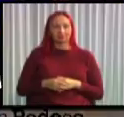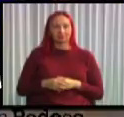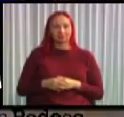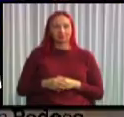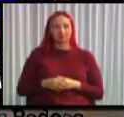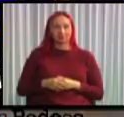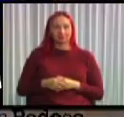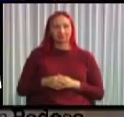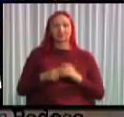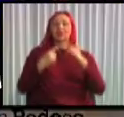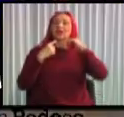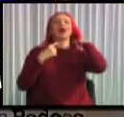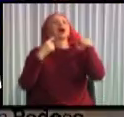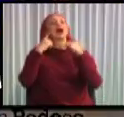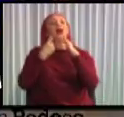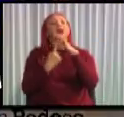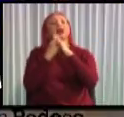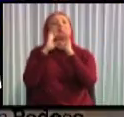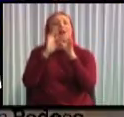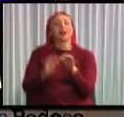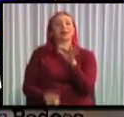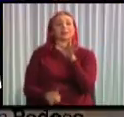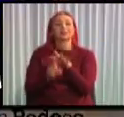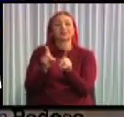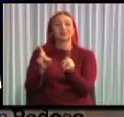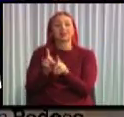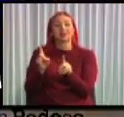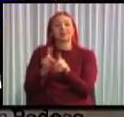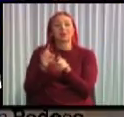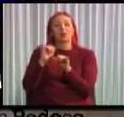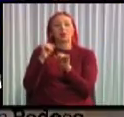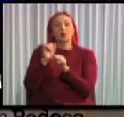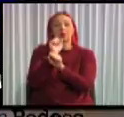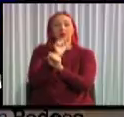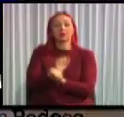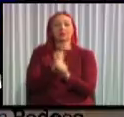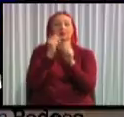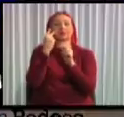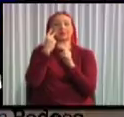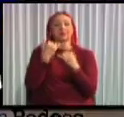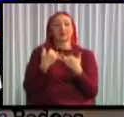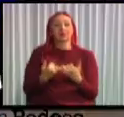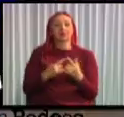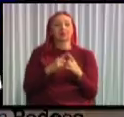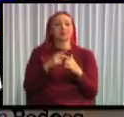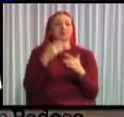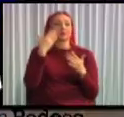Hacía competencias. Con sacos de angoche. Sí, de los juegos tradicionales que le llaman ahora.